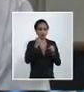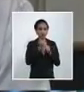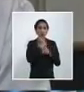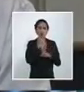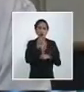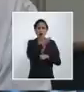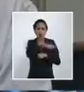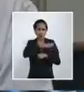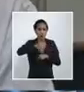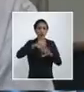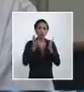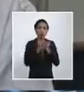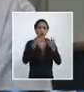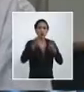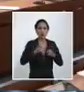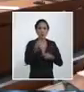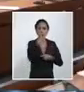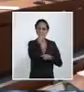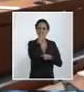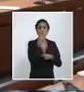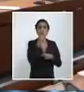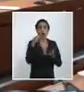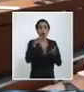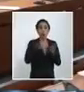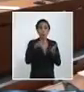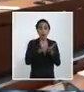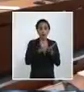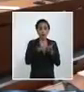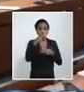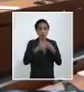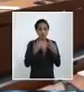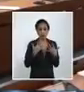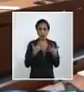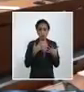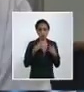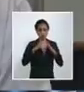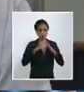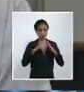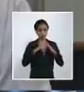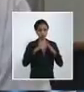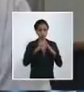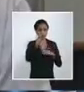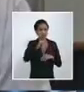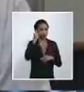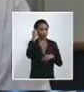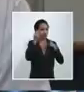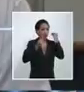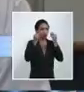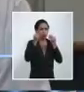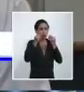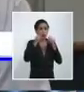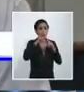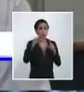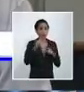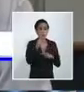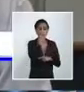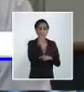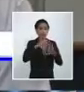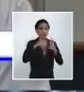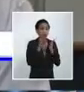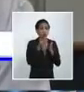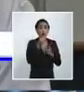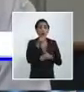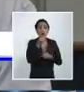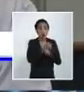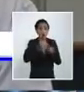población general, que lo pueda comprar o hacer en sus propias casas. La gente preocupada con el tema de los nasabucos. Todo el que puede usar nasabuco, que lo